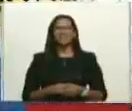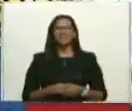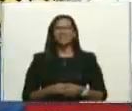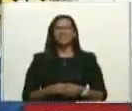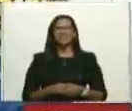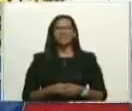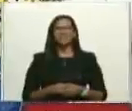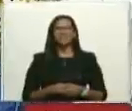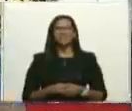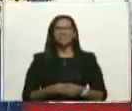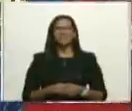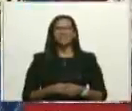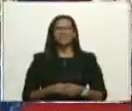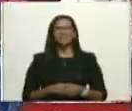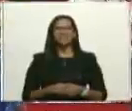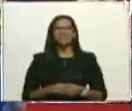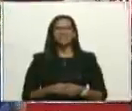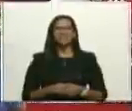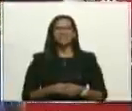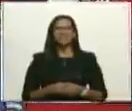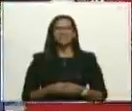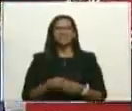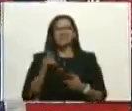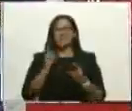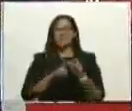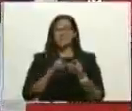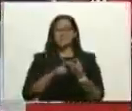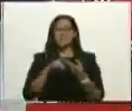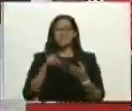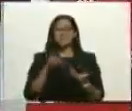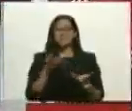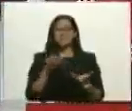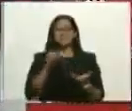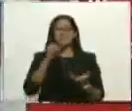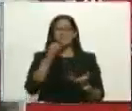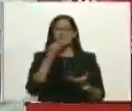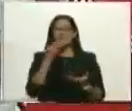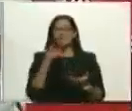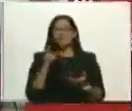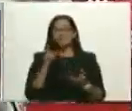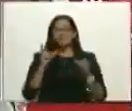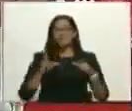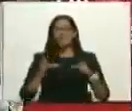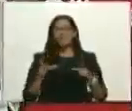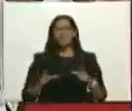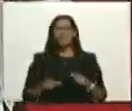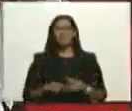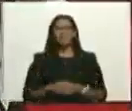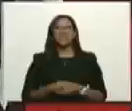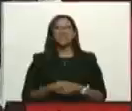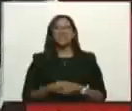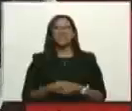Toma. Epa, Cecilia, esta es tu torta. ¿Ah?